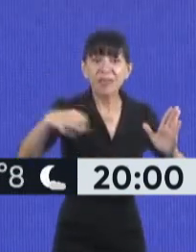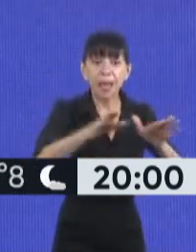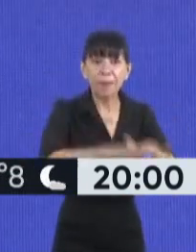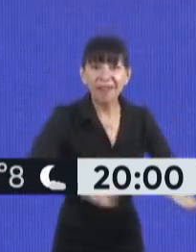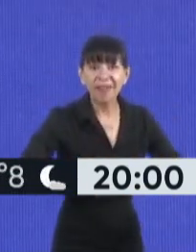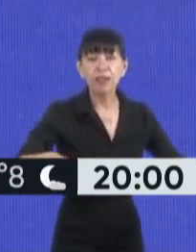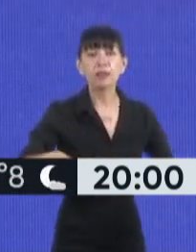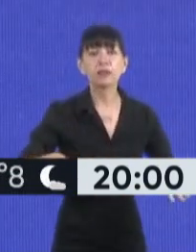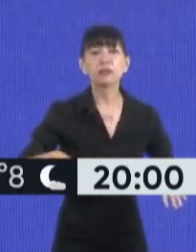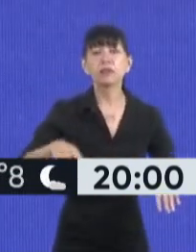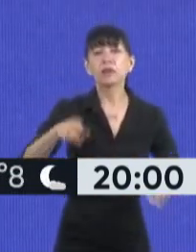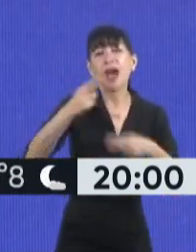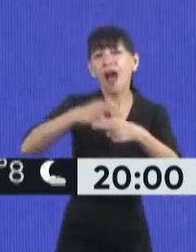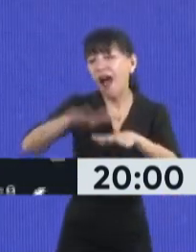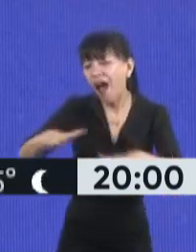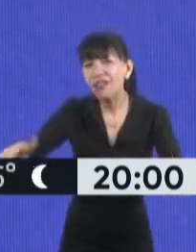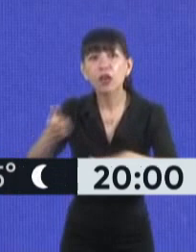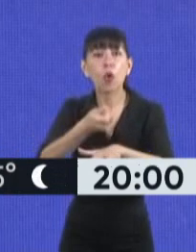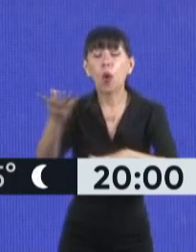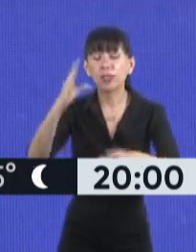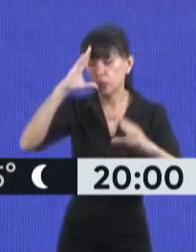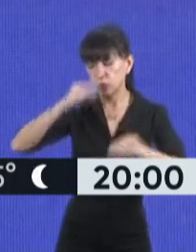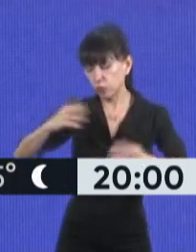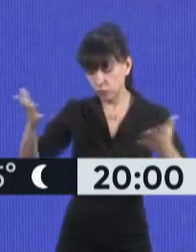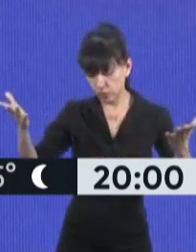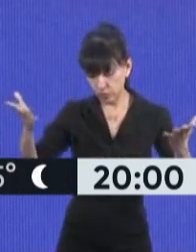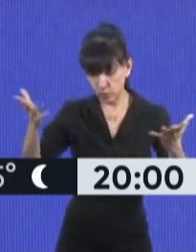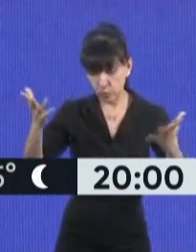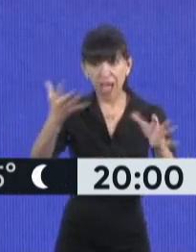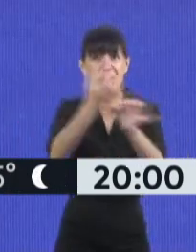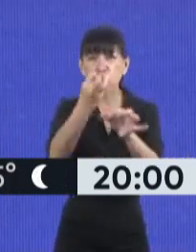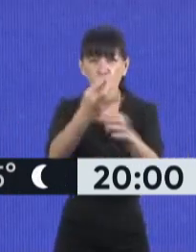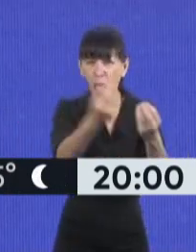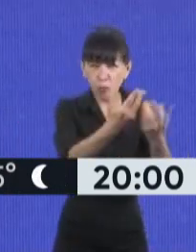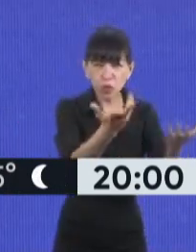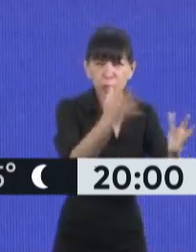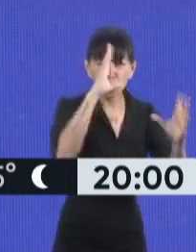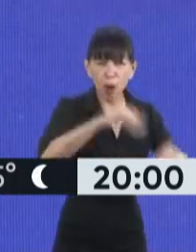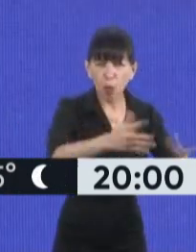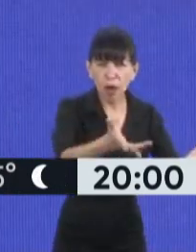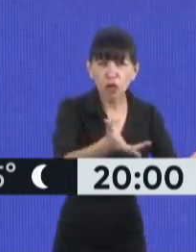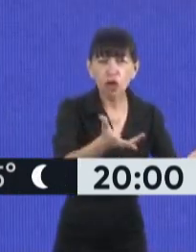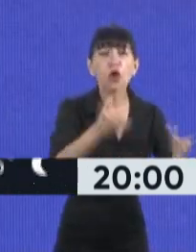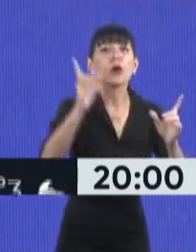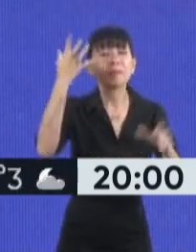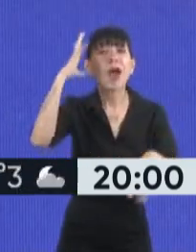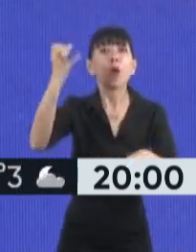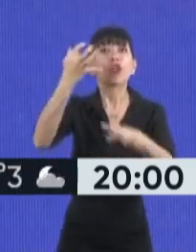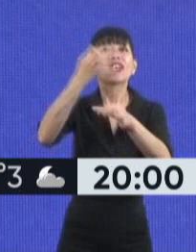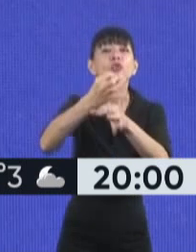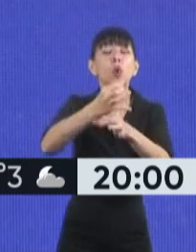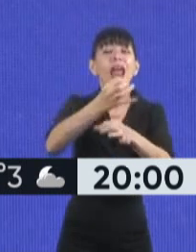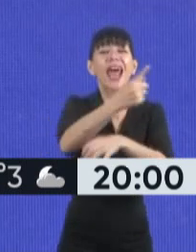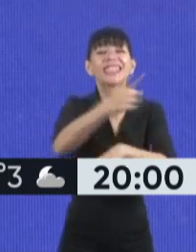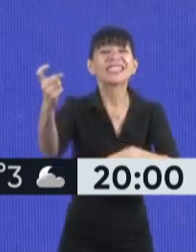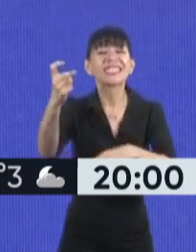cuántos jardines de infantes, no me acuerdo, no me acuerdo cuántas escuelas, me acuerdo de la escuela del Centenario que la pusimos a nueva en